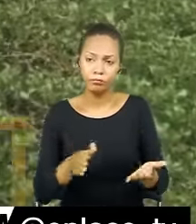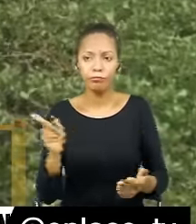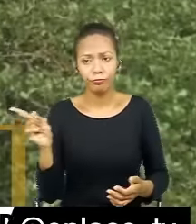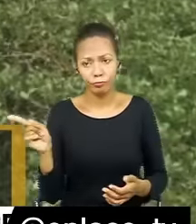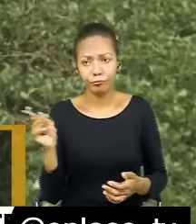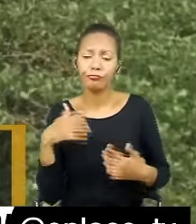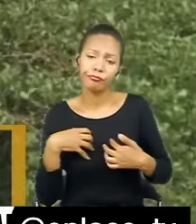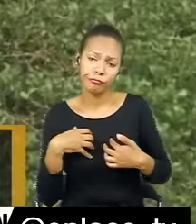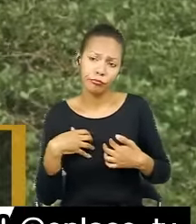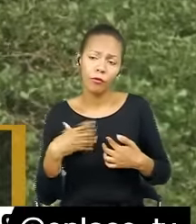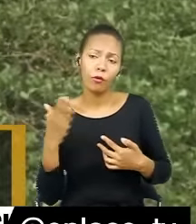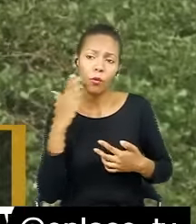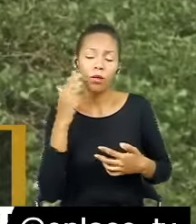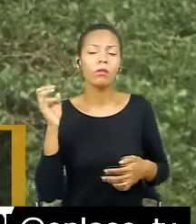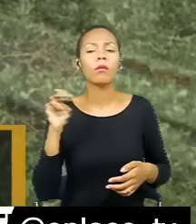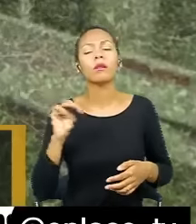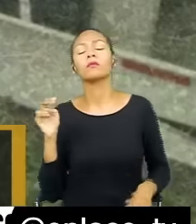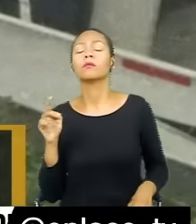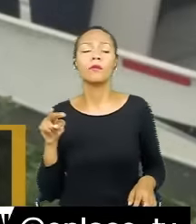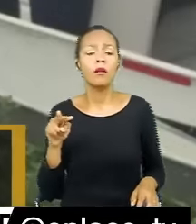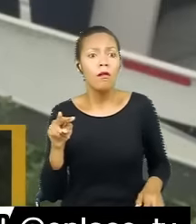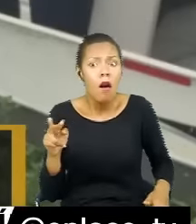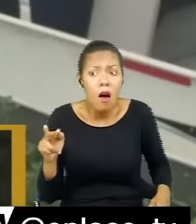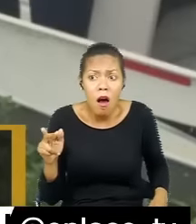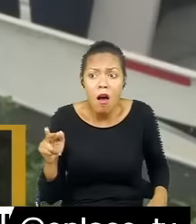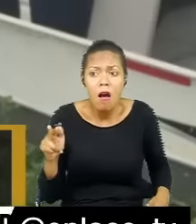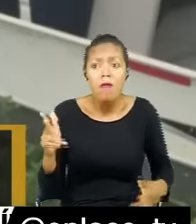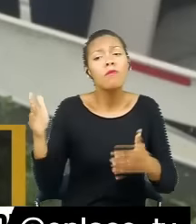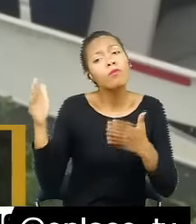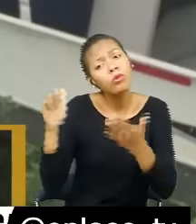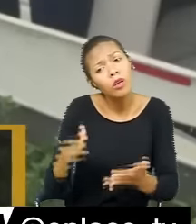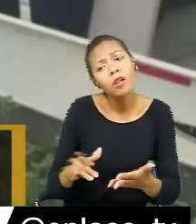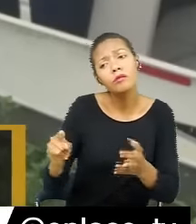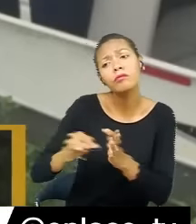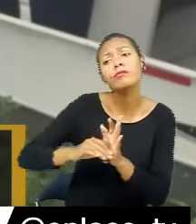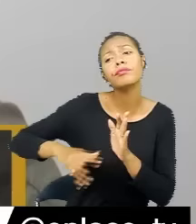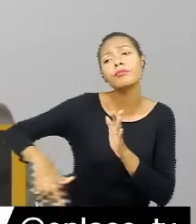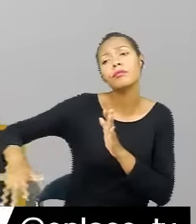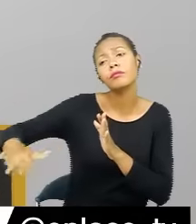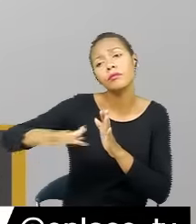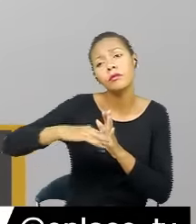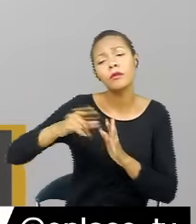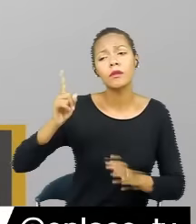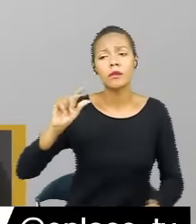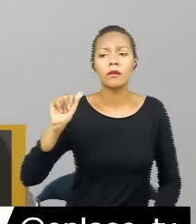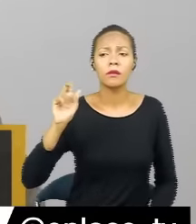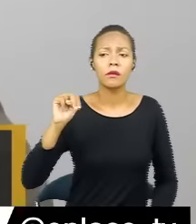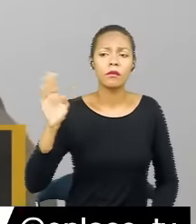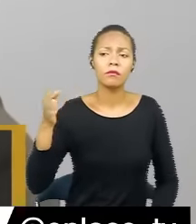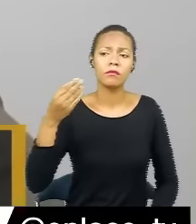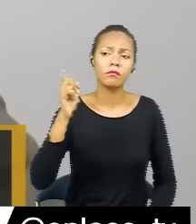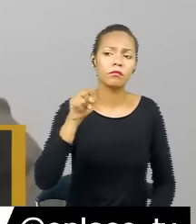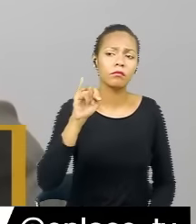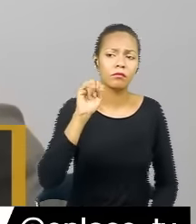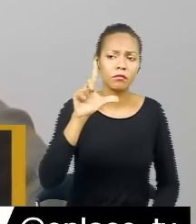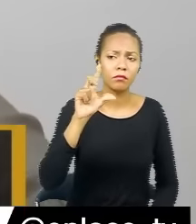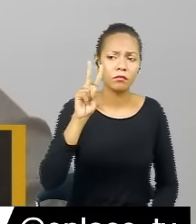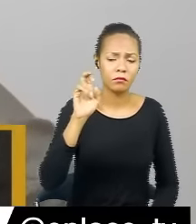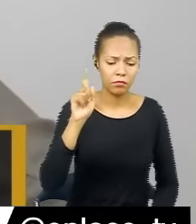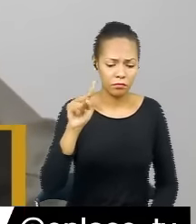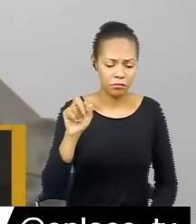este martes cuando ambientalistas descubrieron al mamífero muerto en aguas de la Ciénaga San Silvestre. Pero realmente es lamentable, la Corporación Yariguí